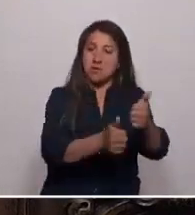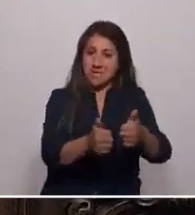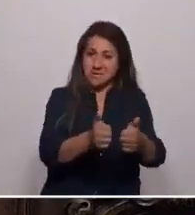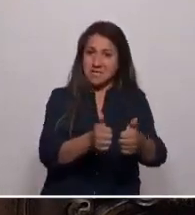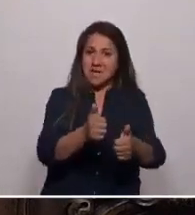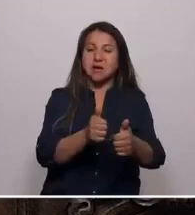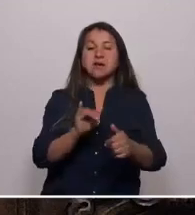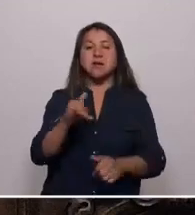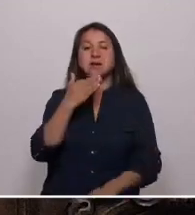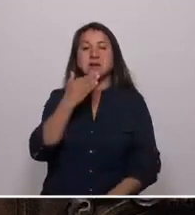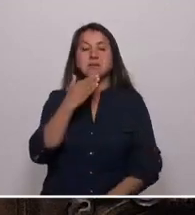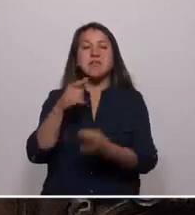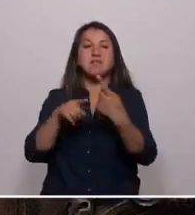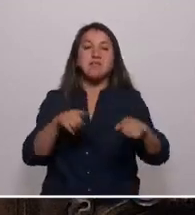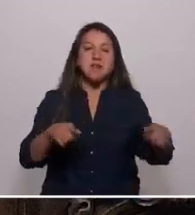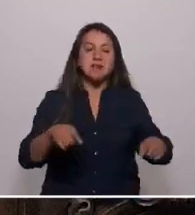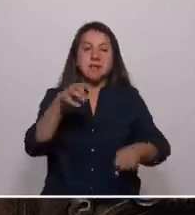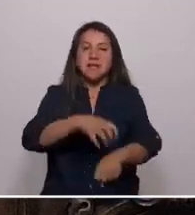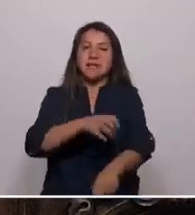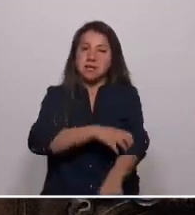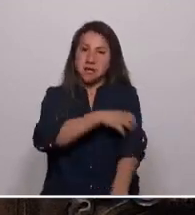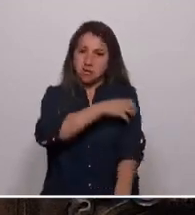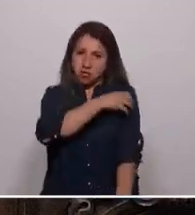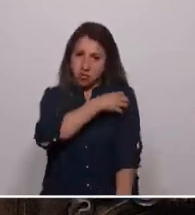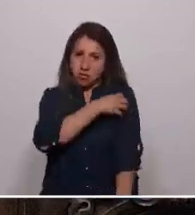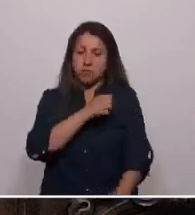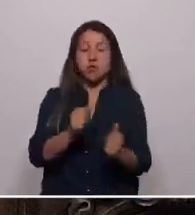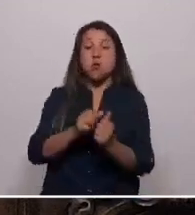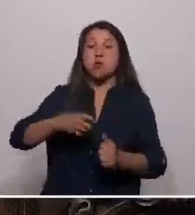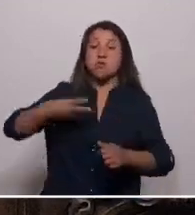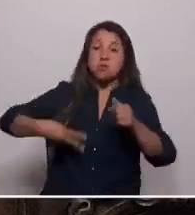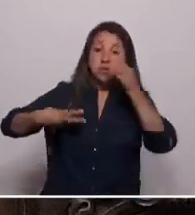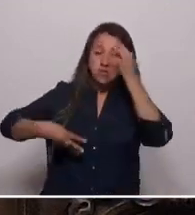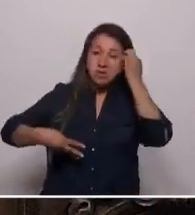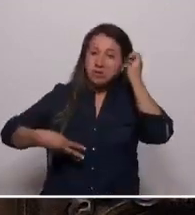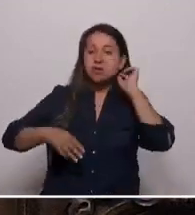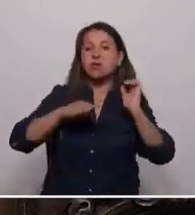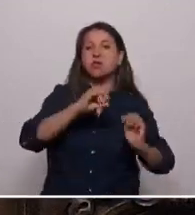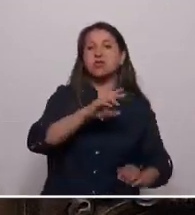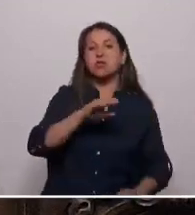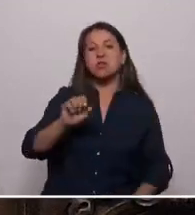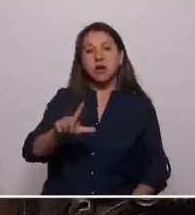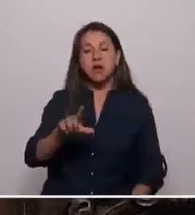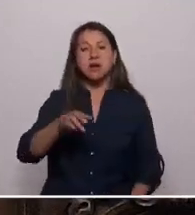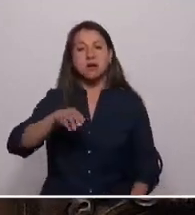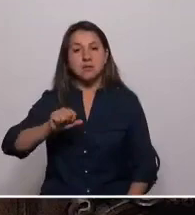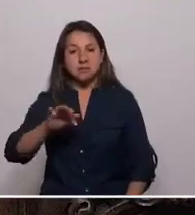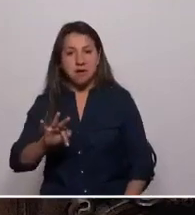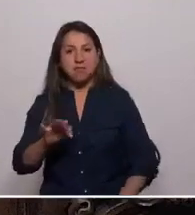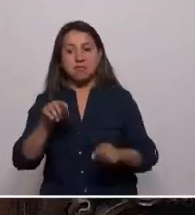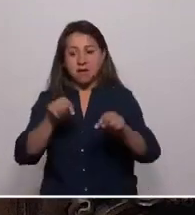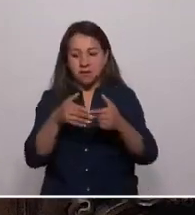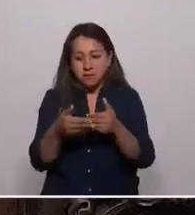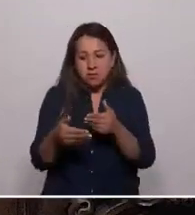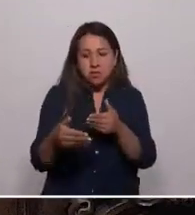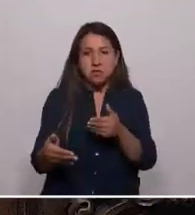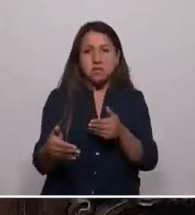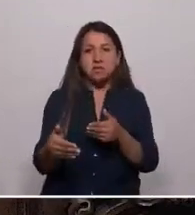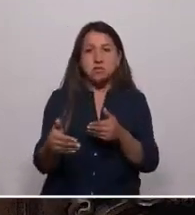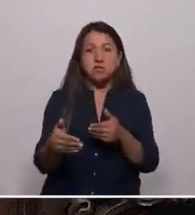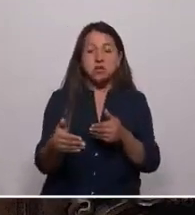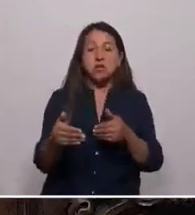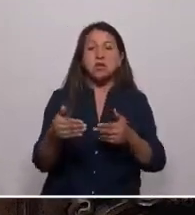y la diferenciación territorial. Y con los municipios como Mafil y Corral como protagonistas de este proceso, pasando a ser